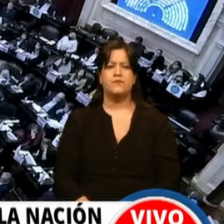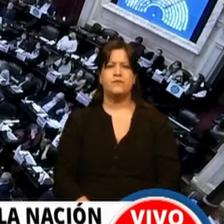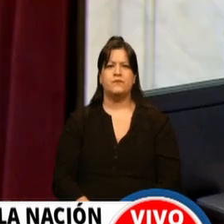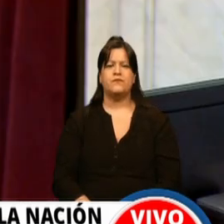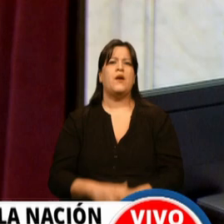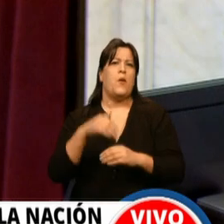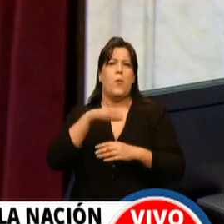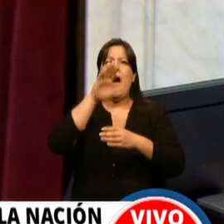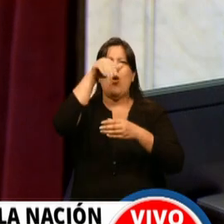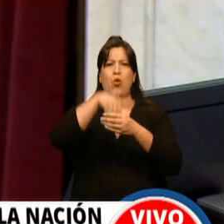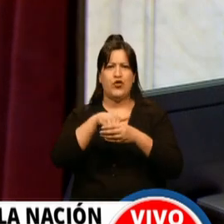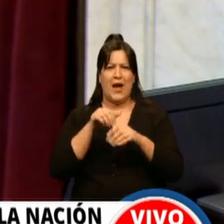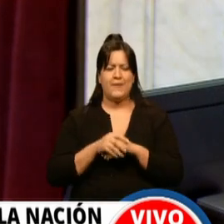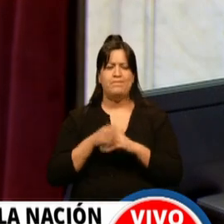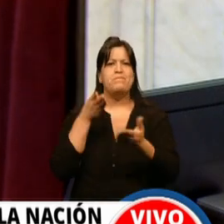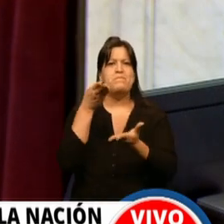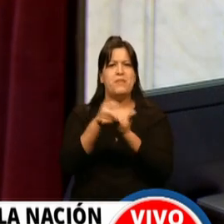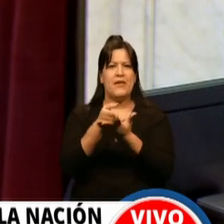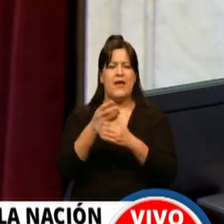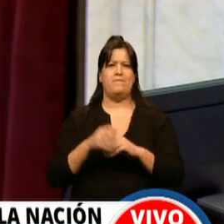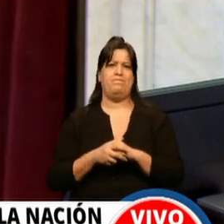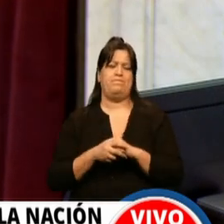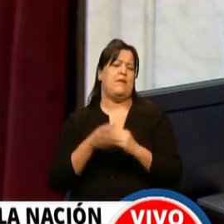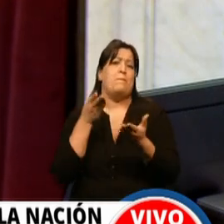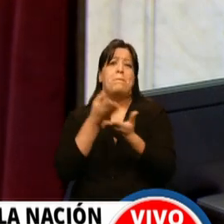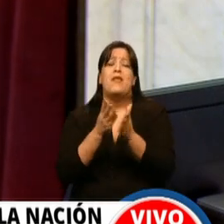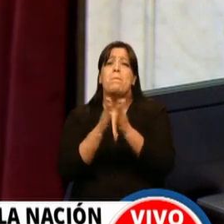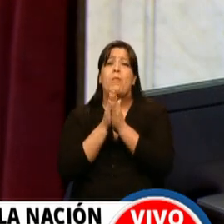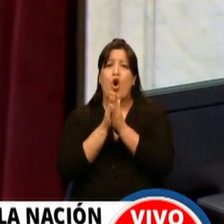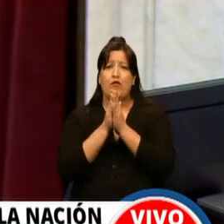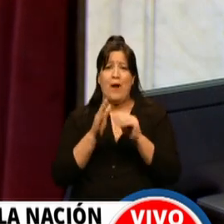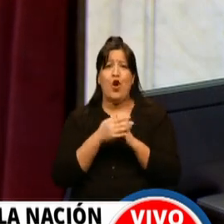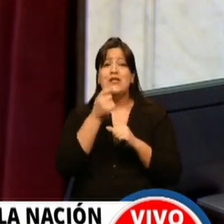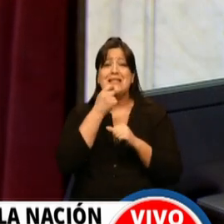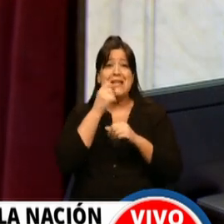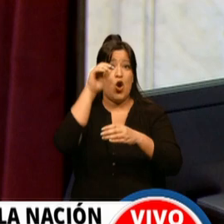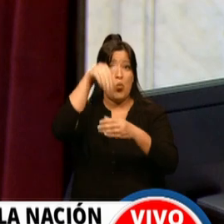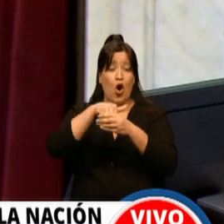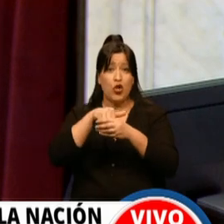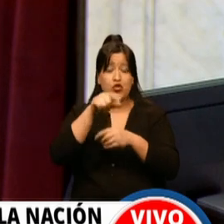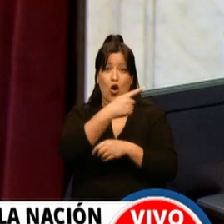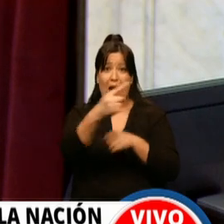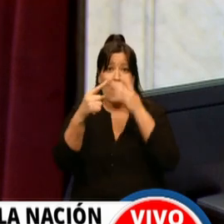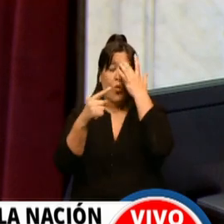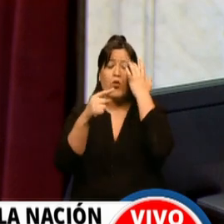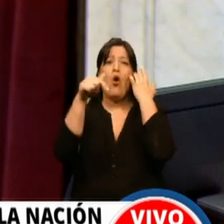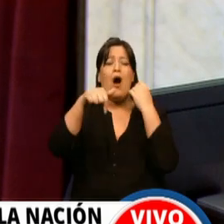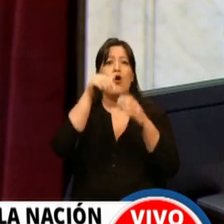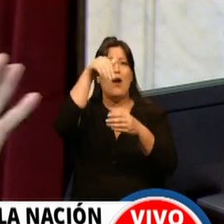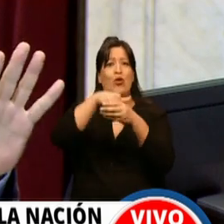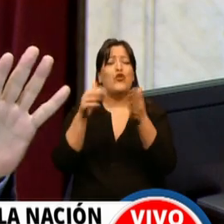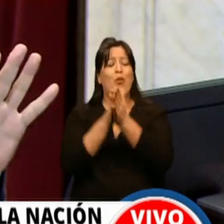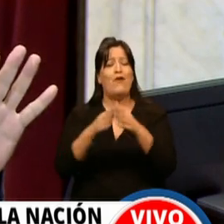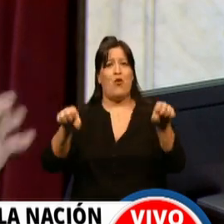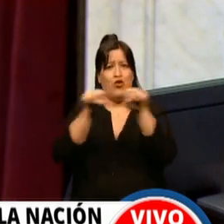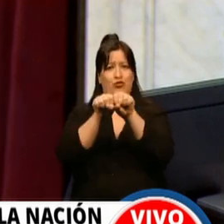se va a votar les pido les pido por favor que si van a hacer ejercicio del uso del voto que se lo que